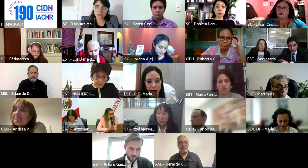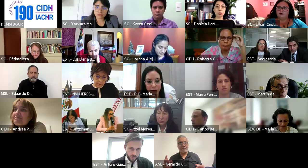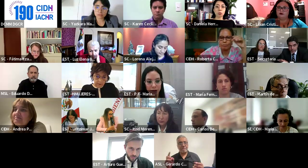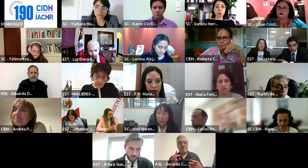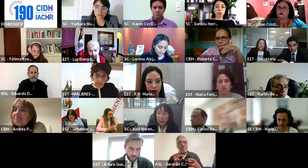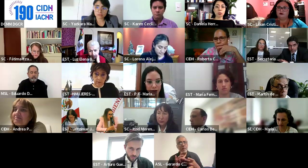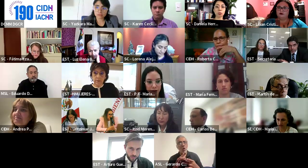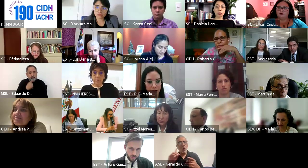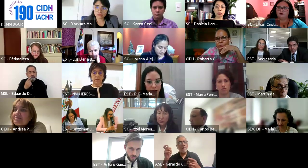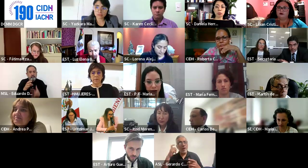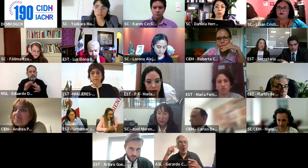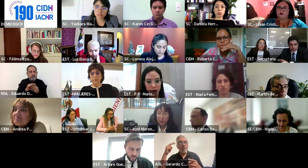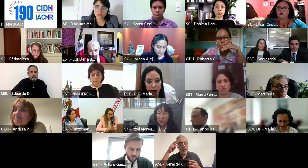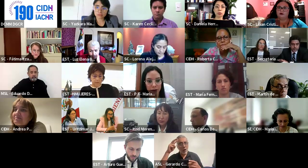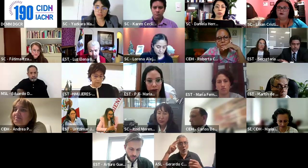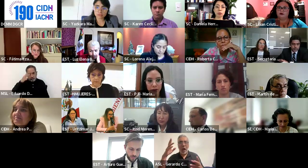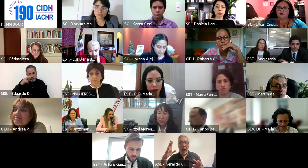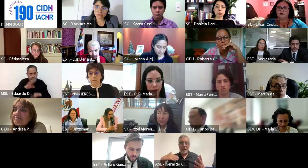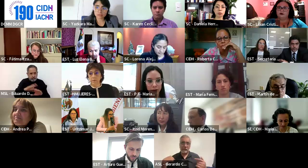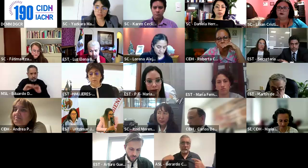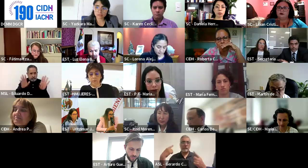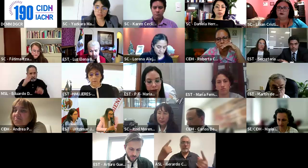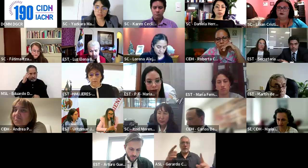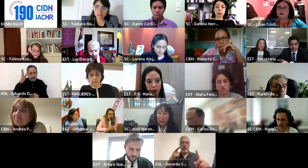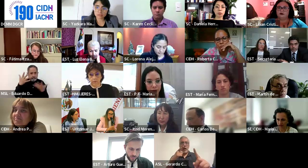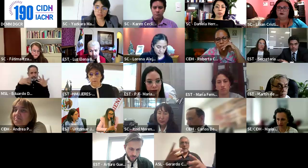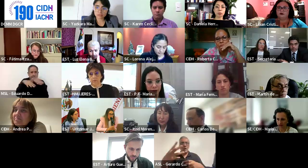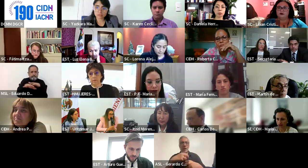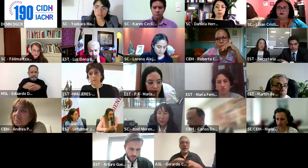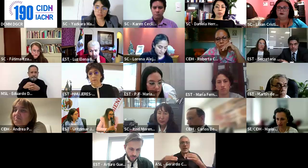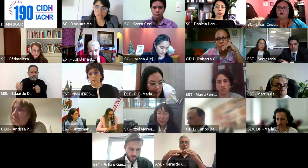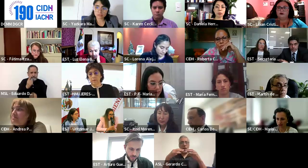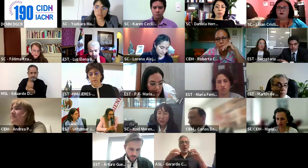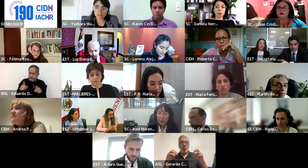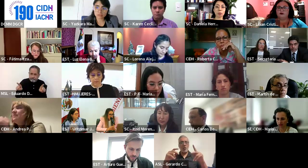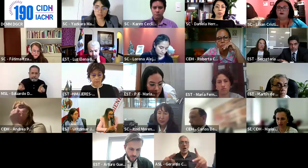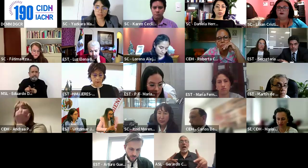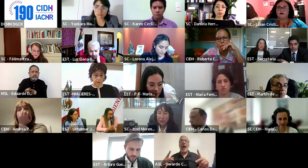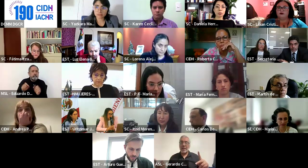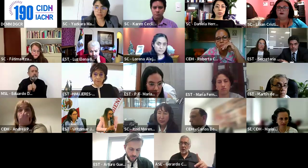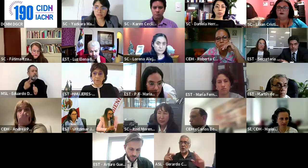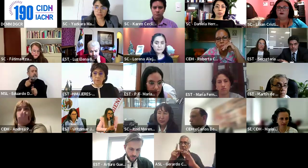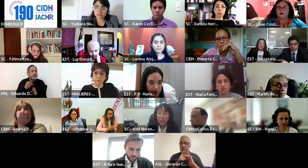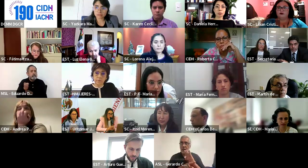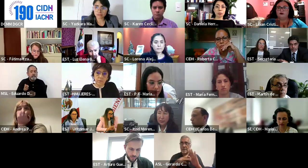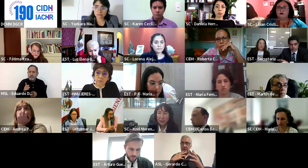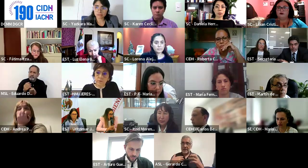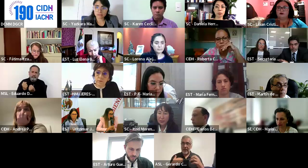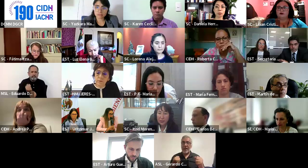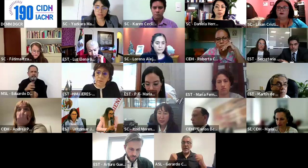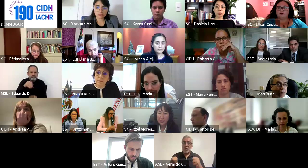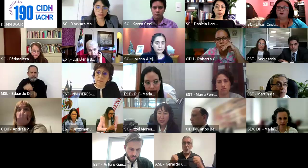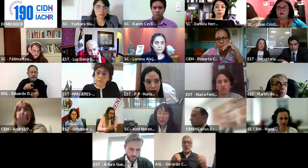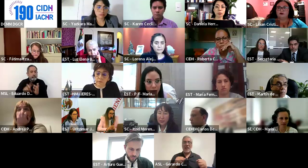Mencionar que el Gobierno de México ha trazado un camino claro hacia la inclusión y la igualdad de oportunidades a través de una política de bienestar robusta de